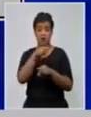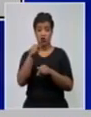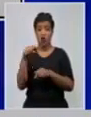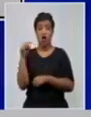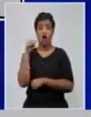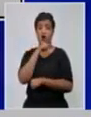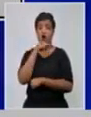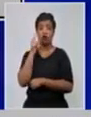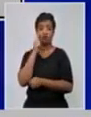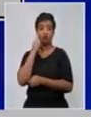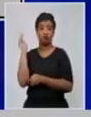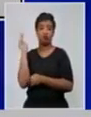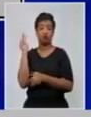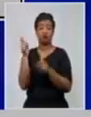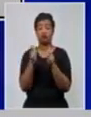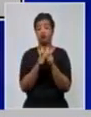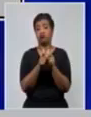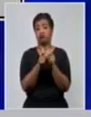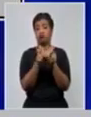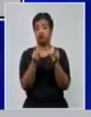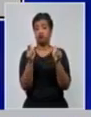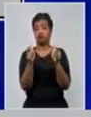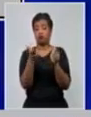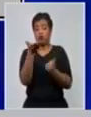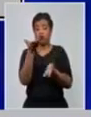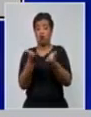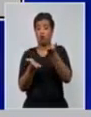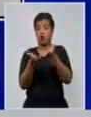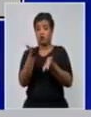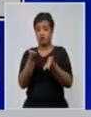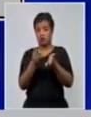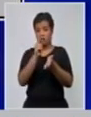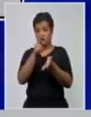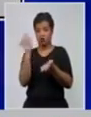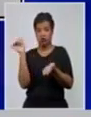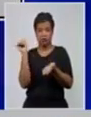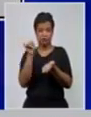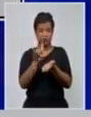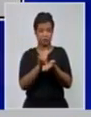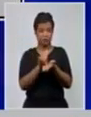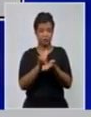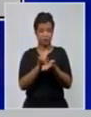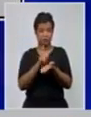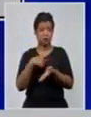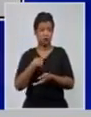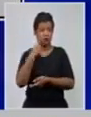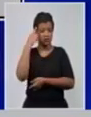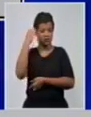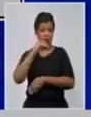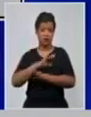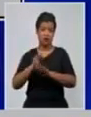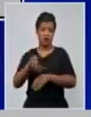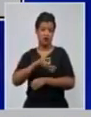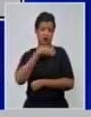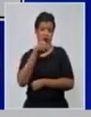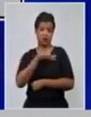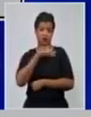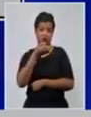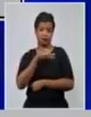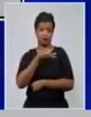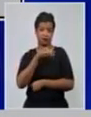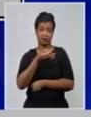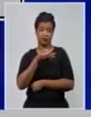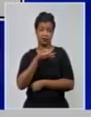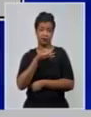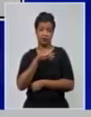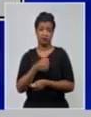pues es superior en comparación con los importados, por las razones que también hemos explicado y que